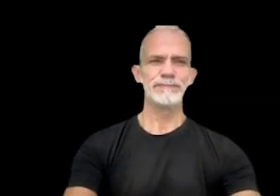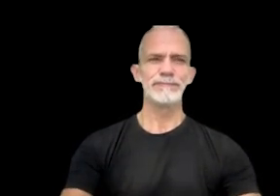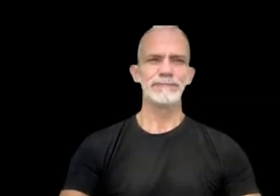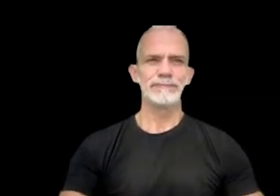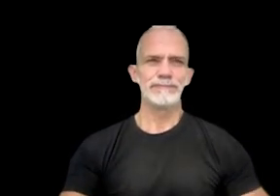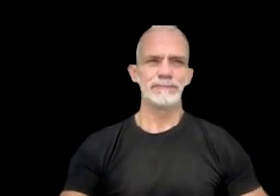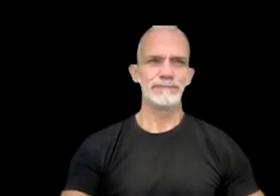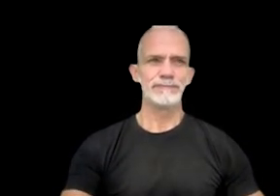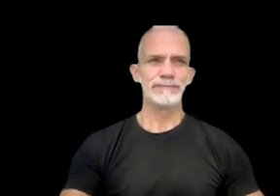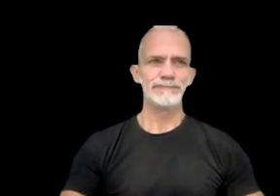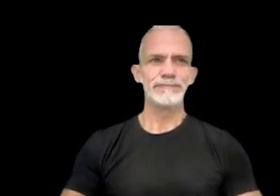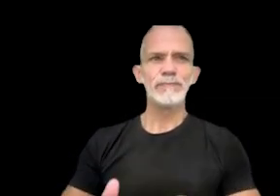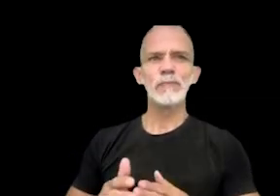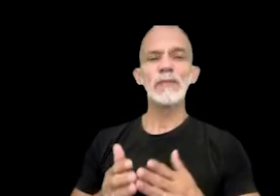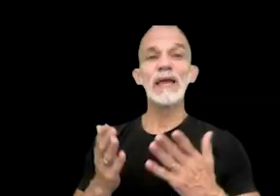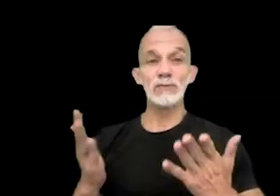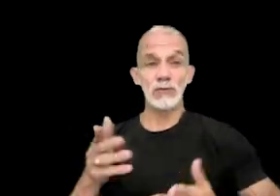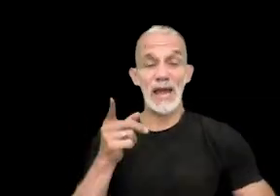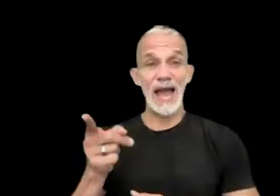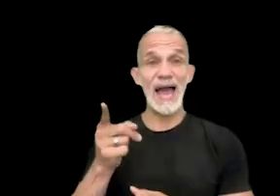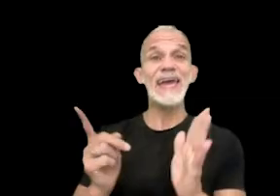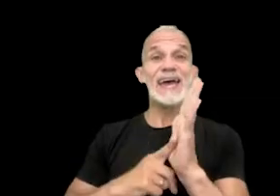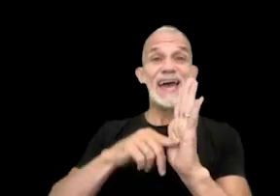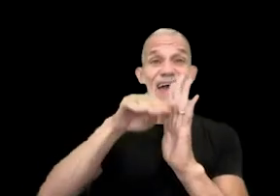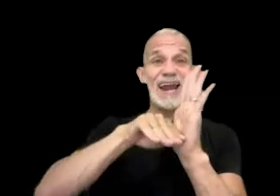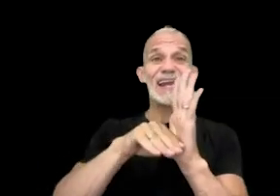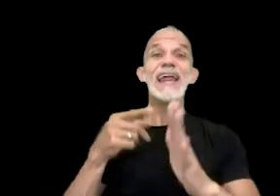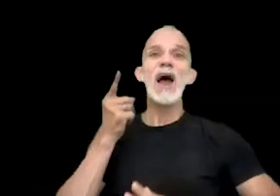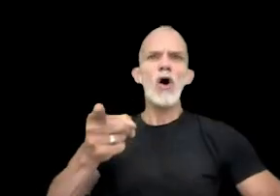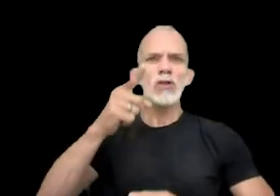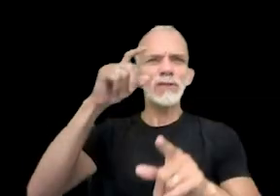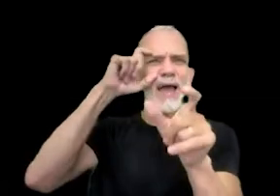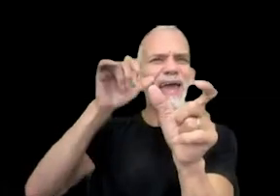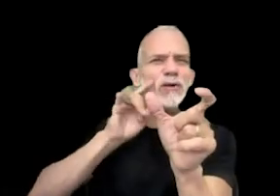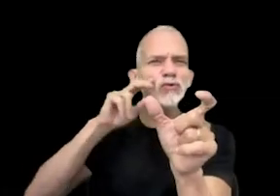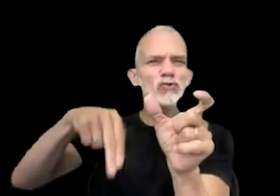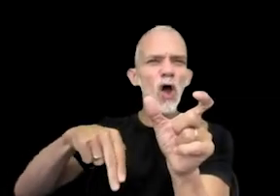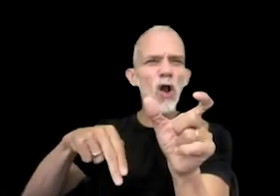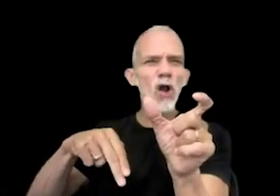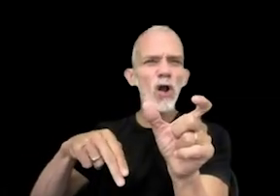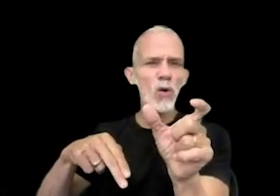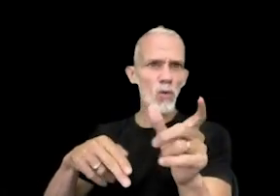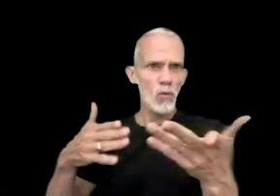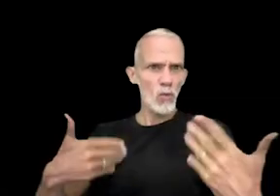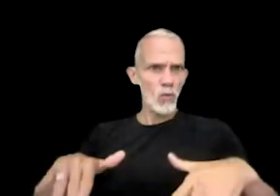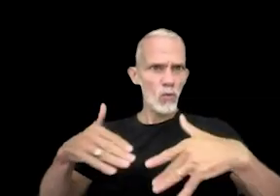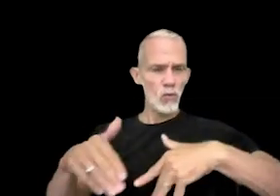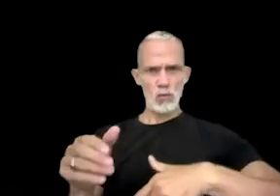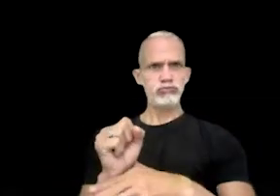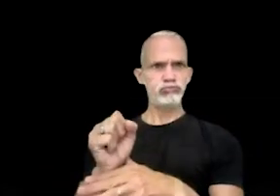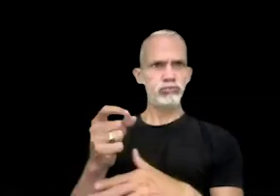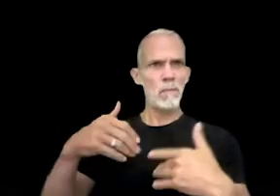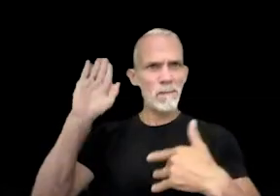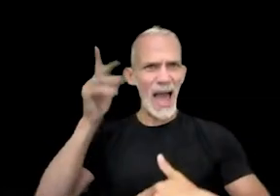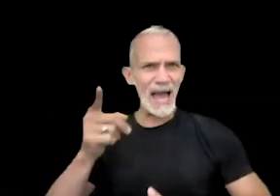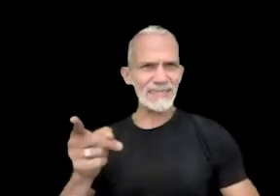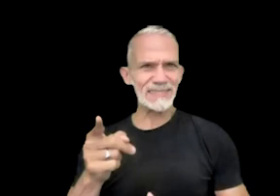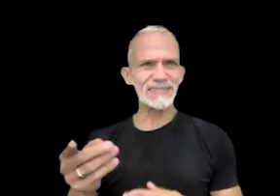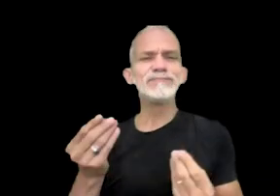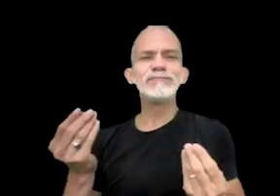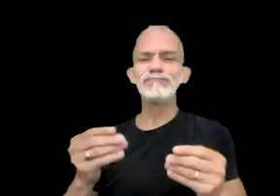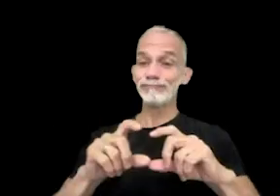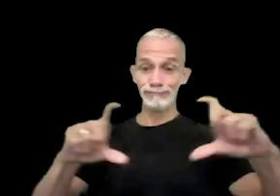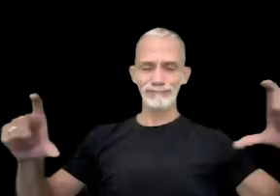¿Sí? Y acá es la regla antielusión estrella de nuestro derecho tributario. ¿Sí? Y esto se